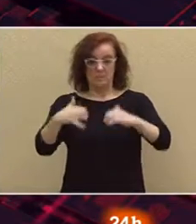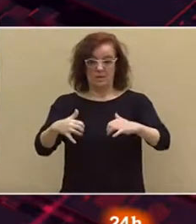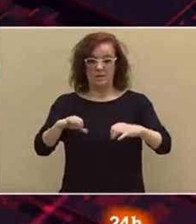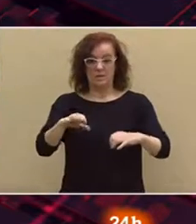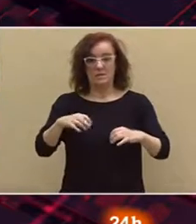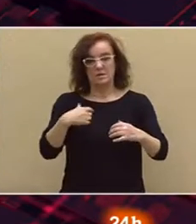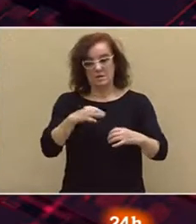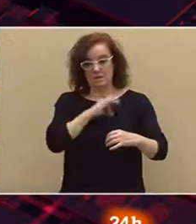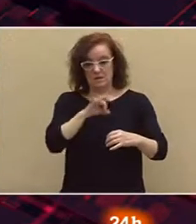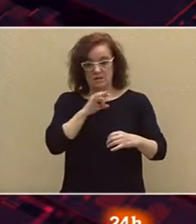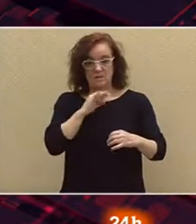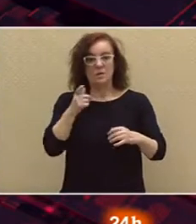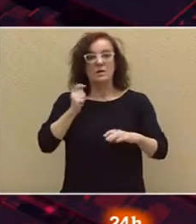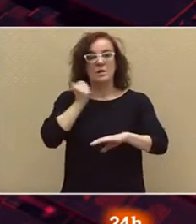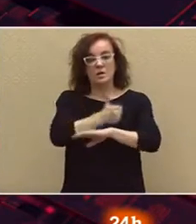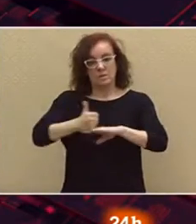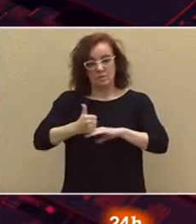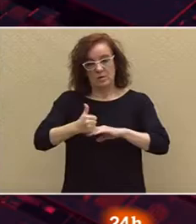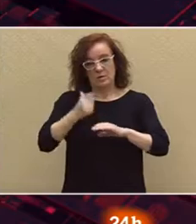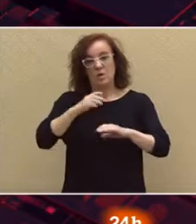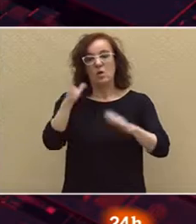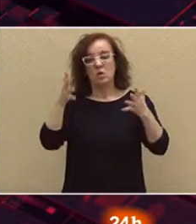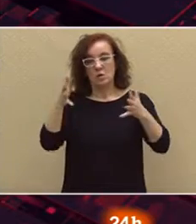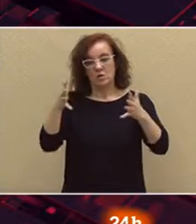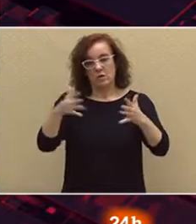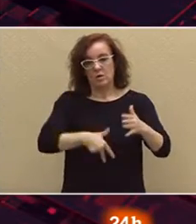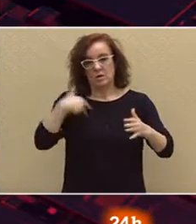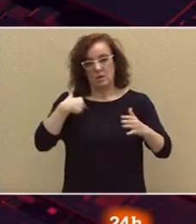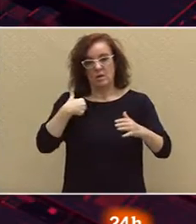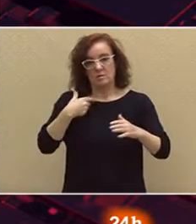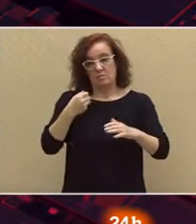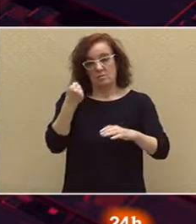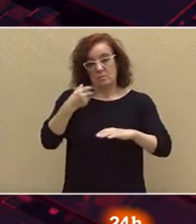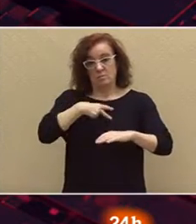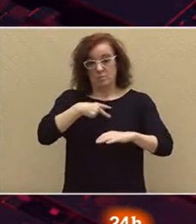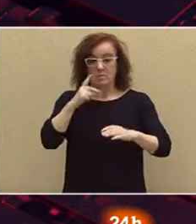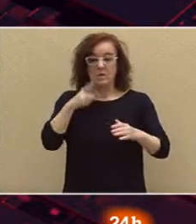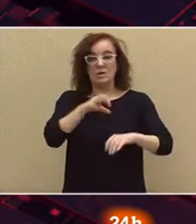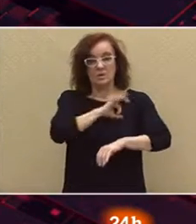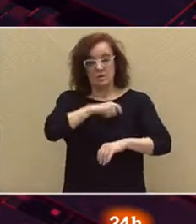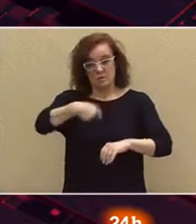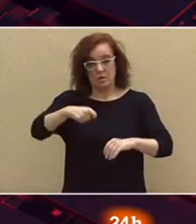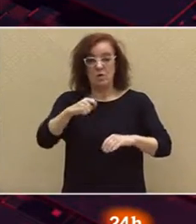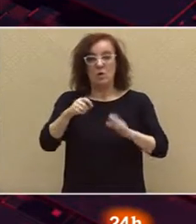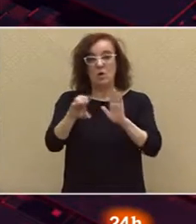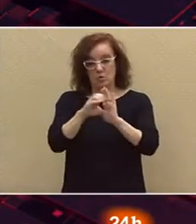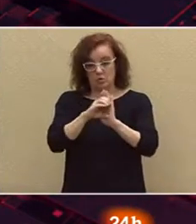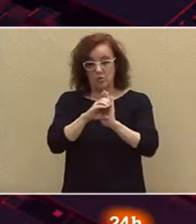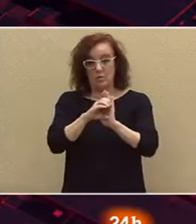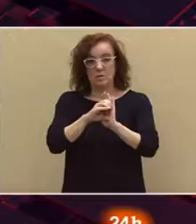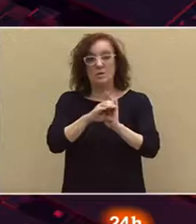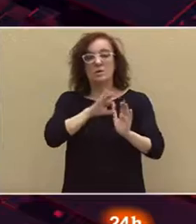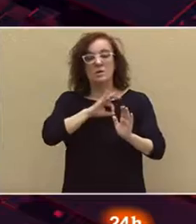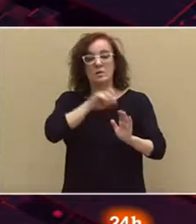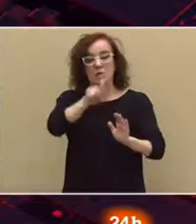presidente del Tribunal Supremo y del Consejo General del Poder Judicial, señor presidente del Tribunal Constitucional, señores expresidentes